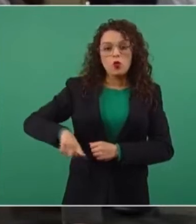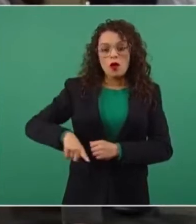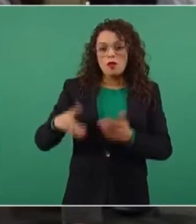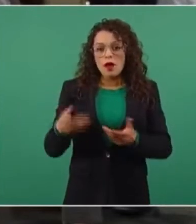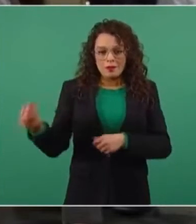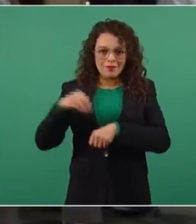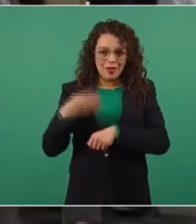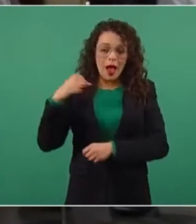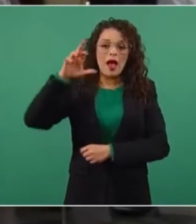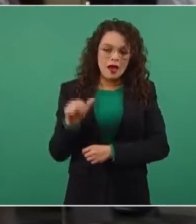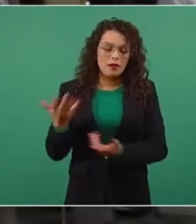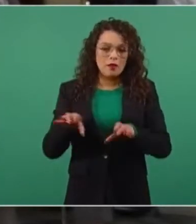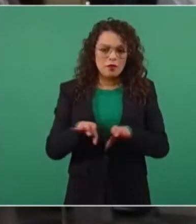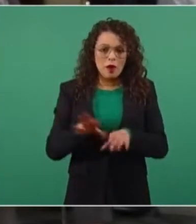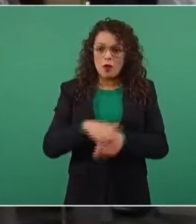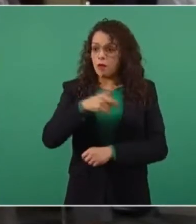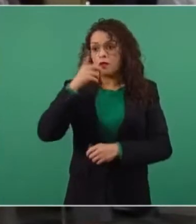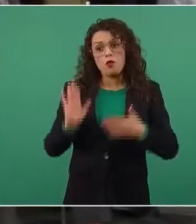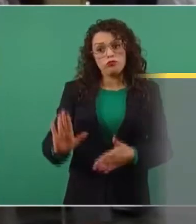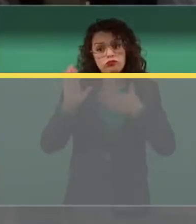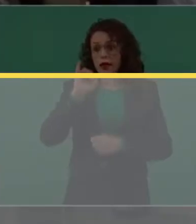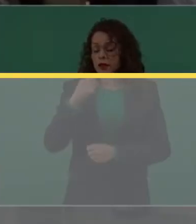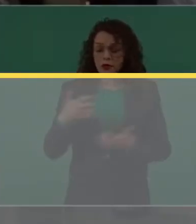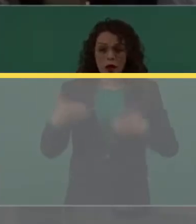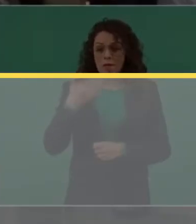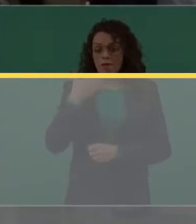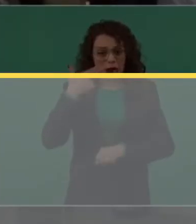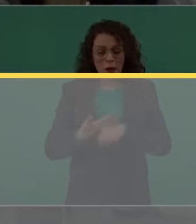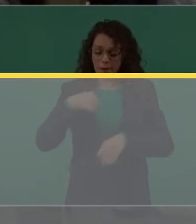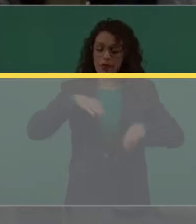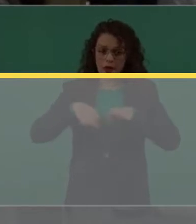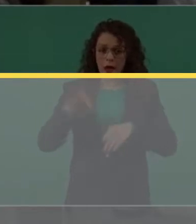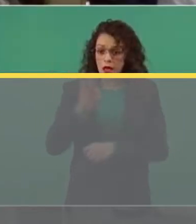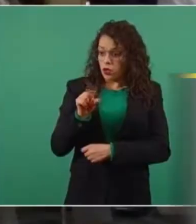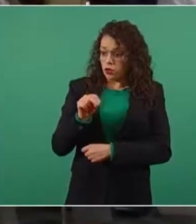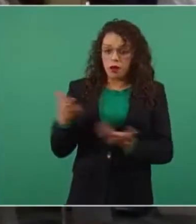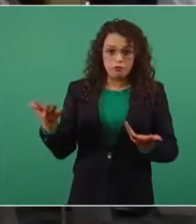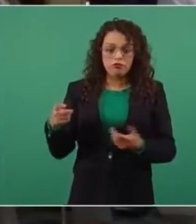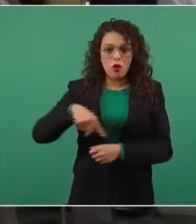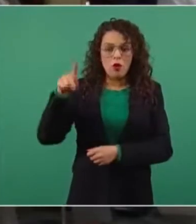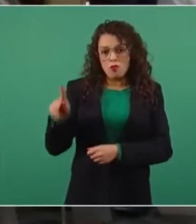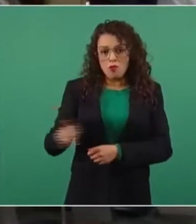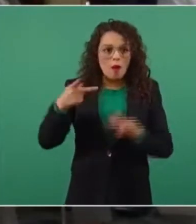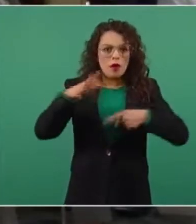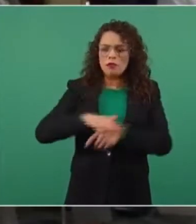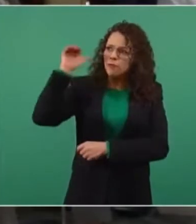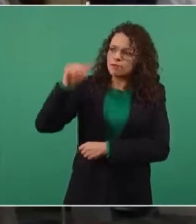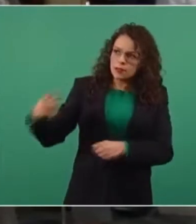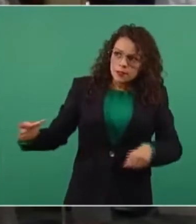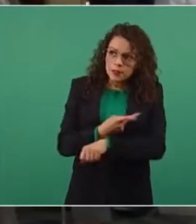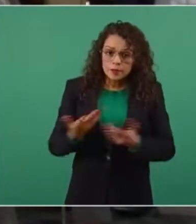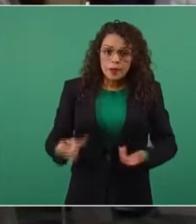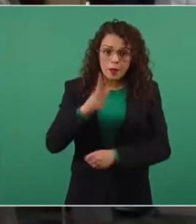¿Y qué pasa con estos funcionarios? Porque al final del día ellos prometen desempeñar leal y patrióticamente un cargo y que si así no lo hicieran, el pueblo se los demande. Pero cuando el pueblo se los demanda, presidente, pues